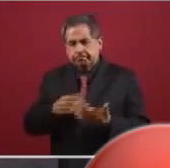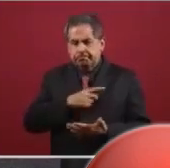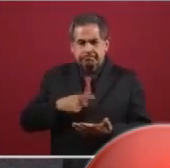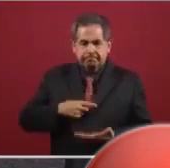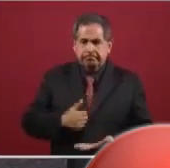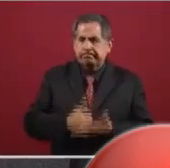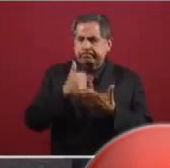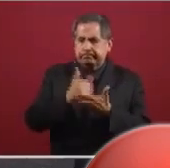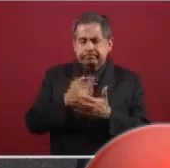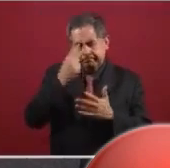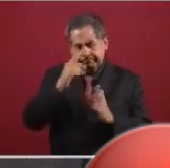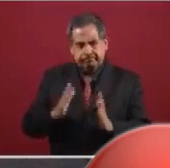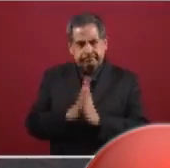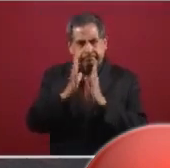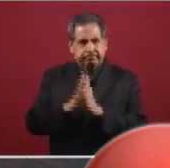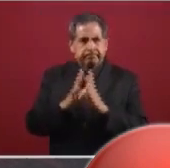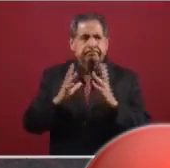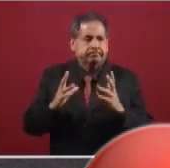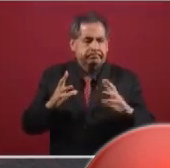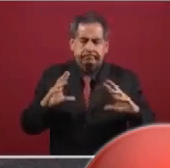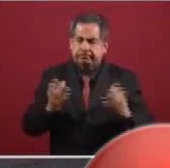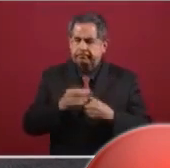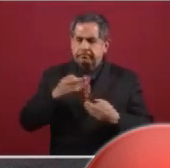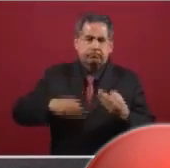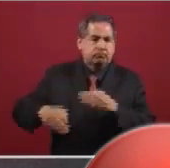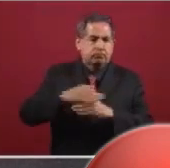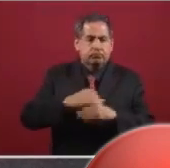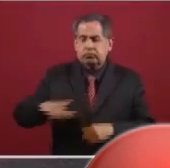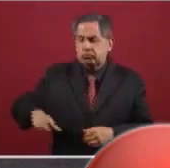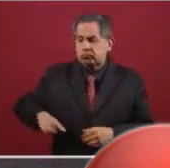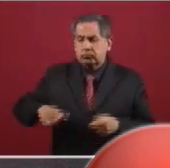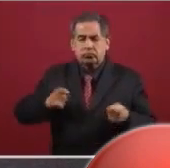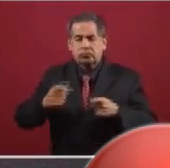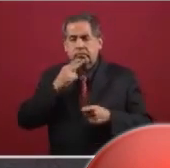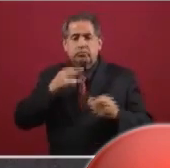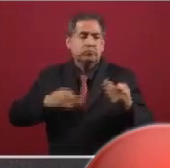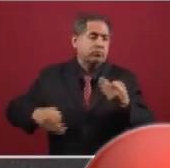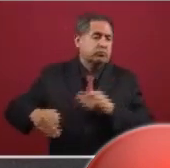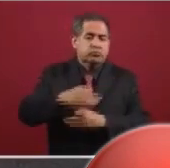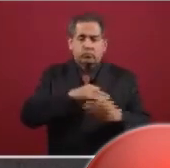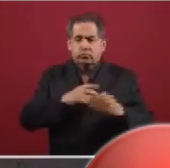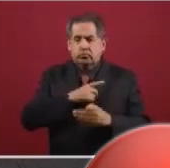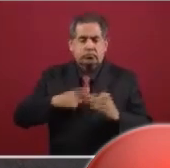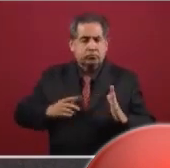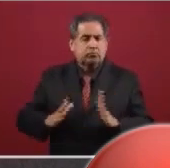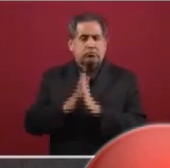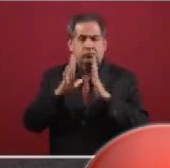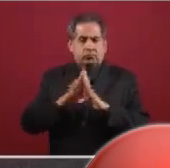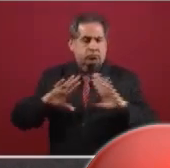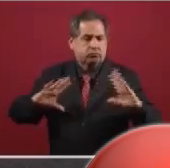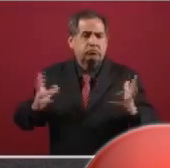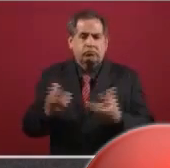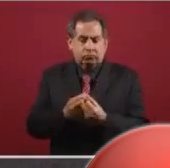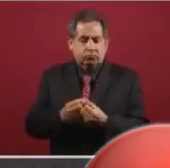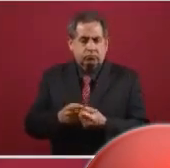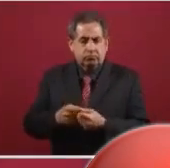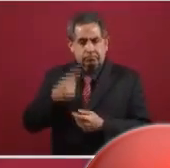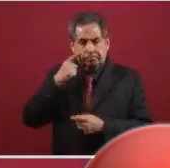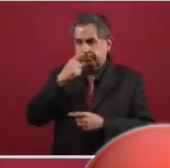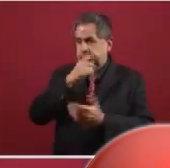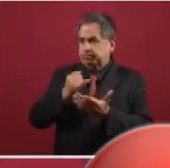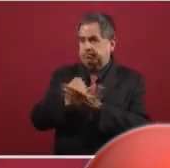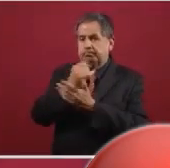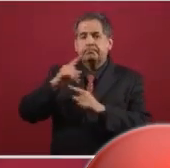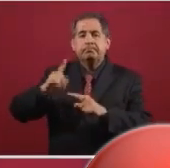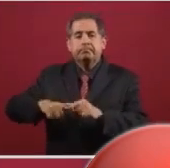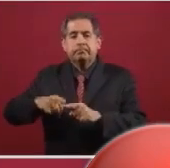que participar. El gobierno es asunto de todos. La democracia es gobierno del pueblo, para el